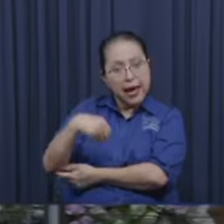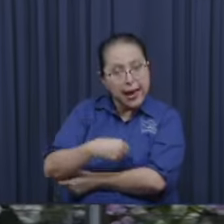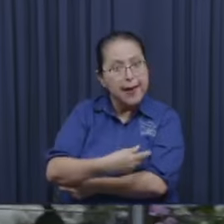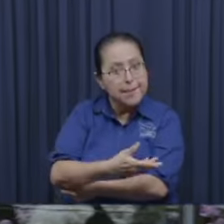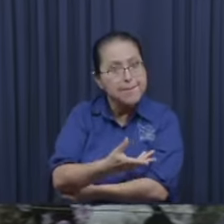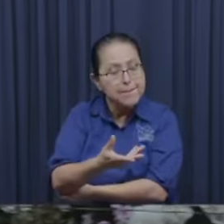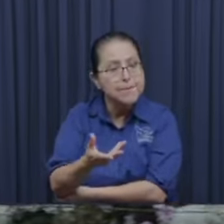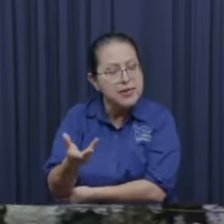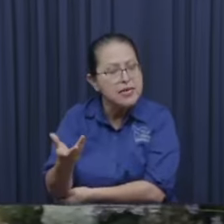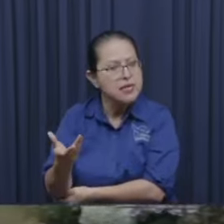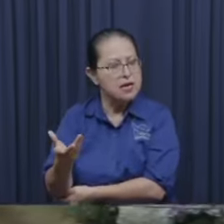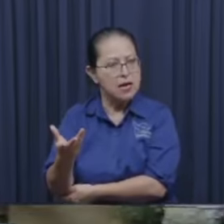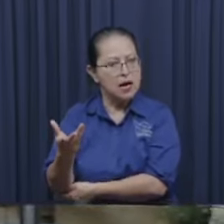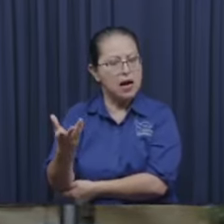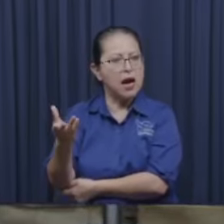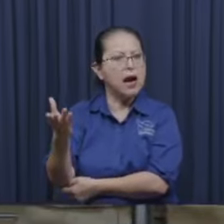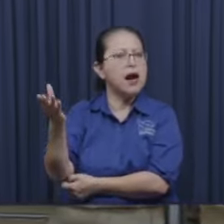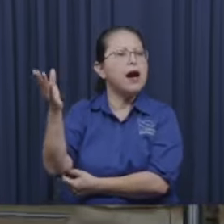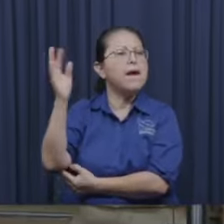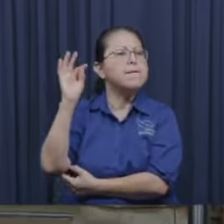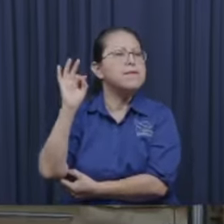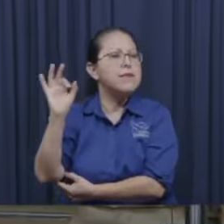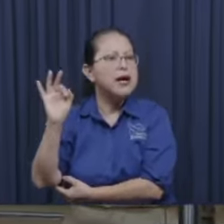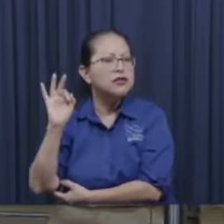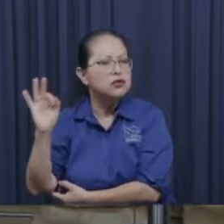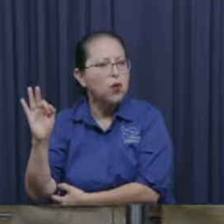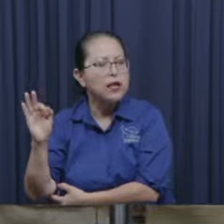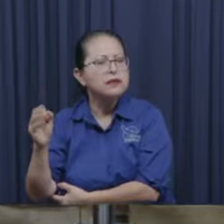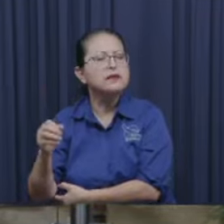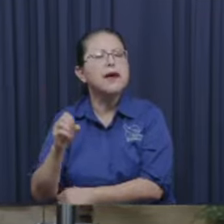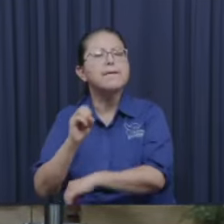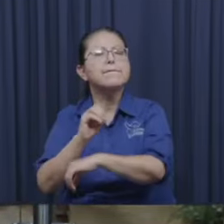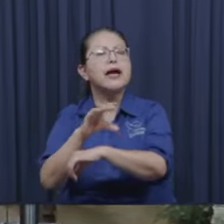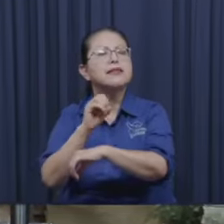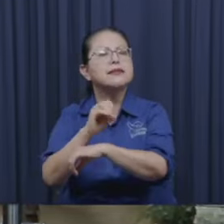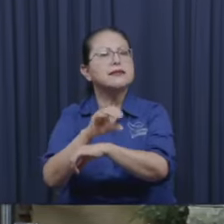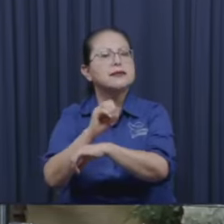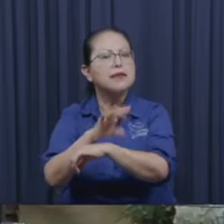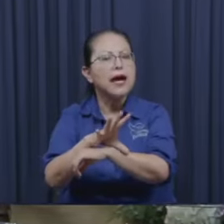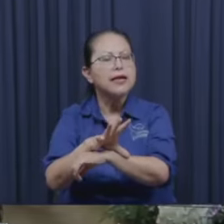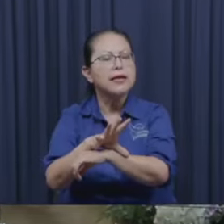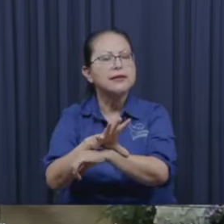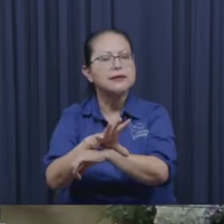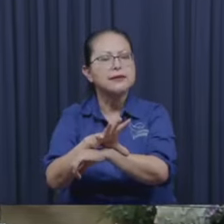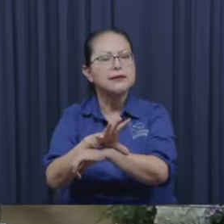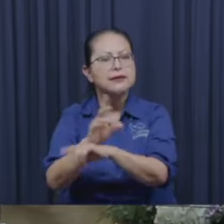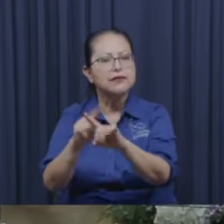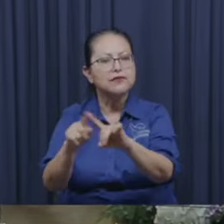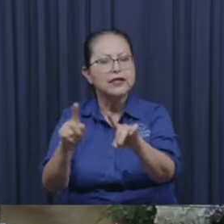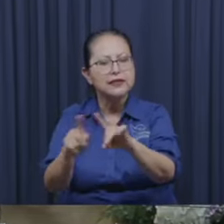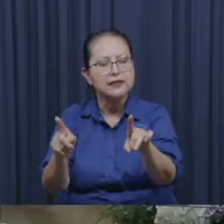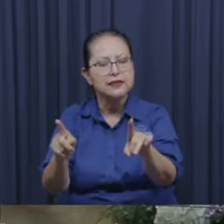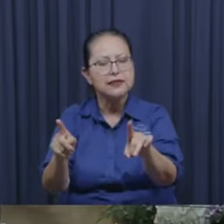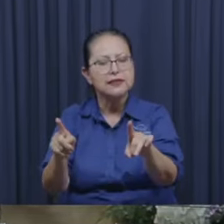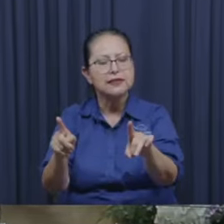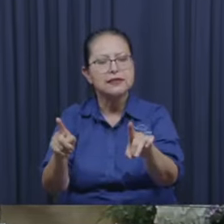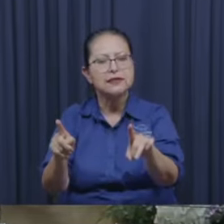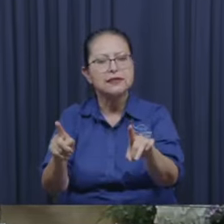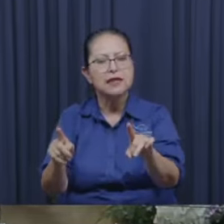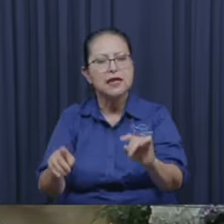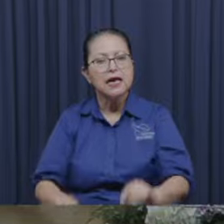objetivos específicos y también con mensajes específicos a sus diferentes siervos en diferentes épocas